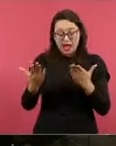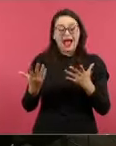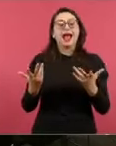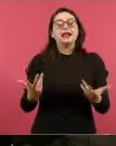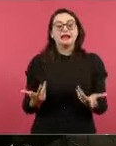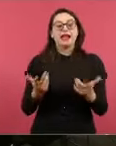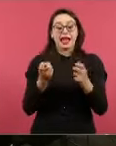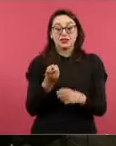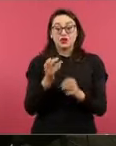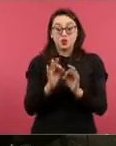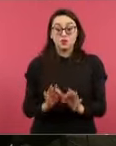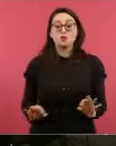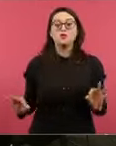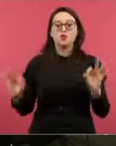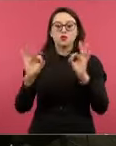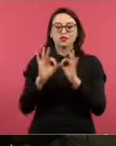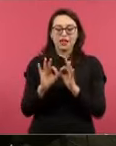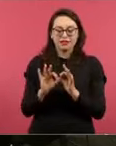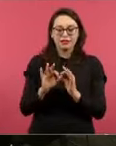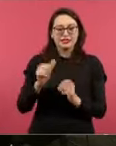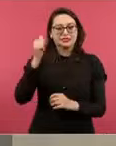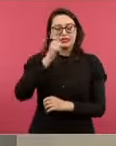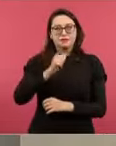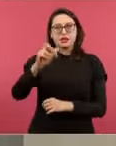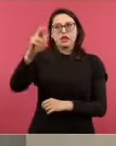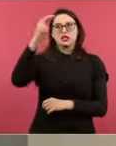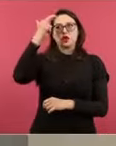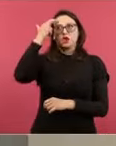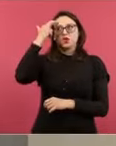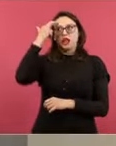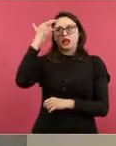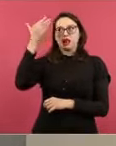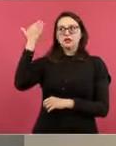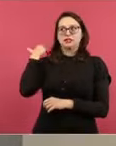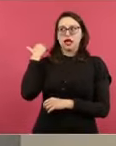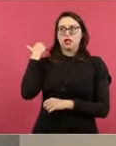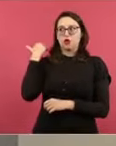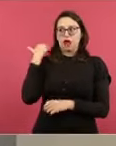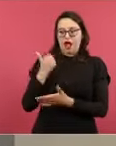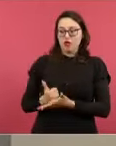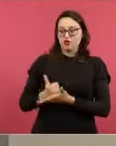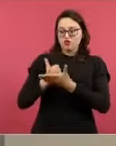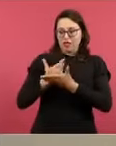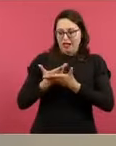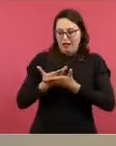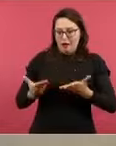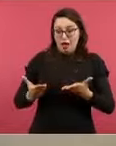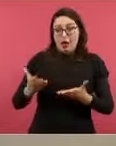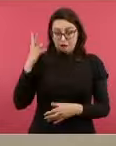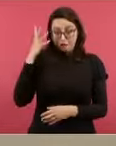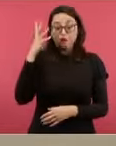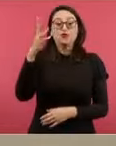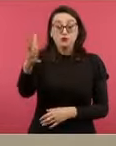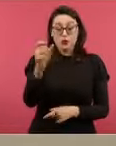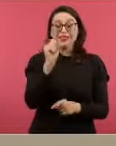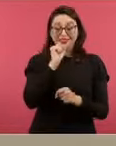relación pasado, presente y futuro, yo diría incluso. Por ejemplo,